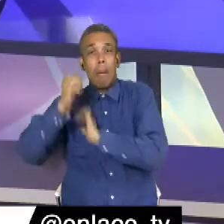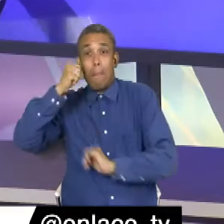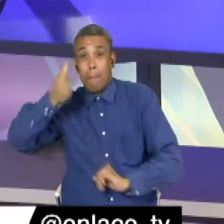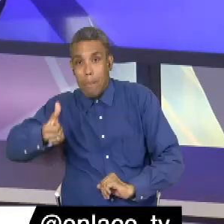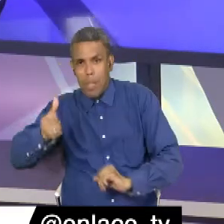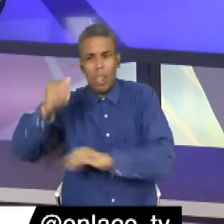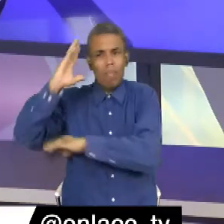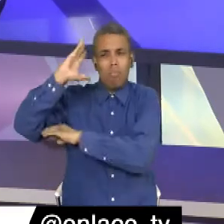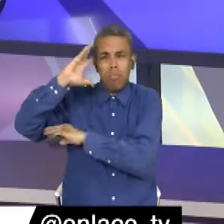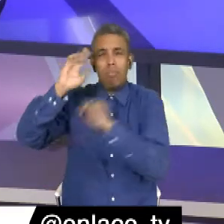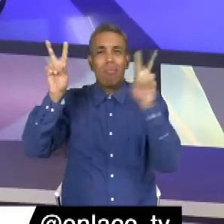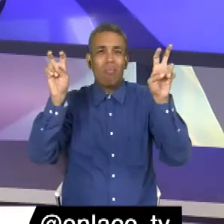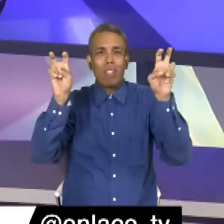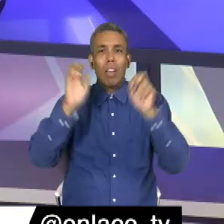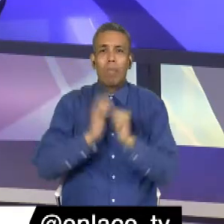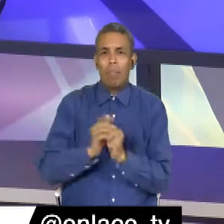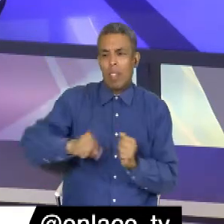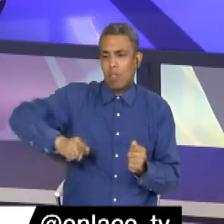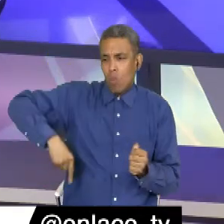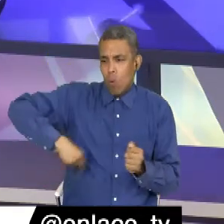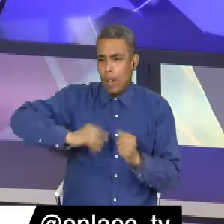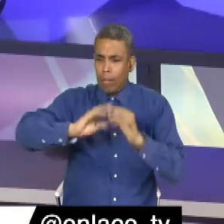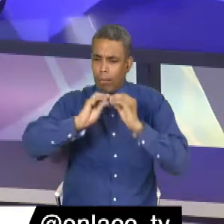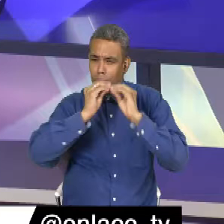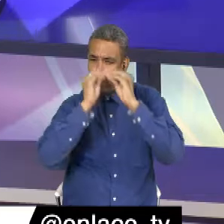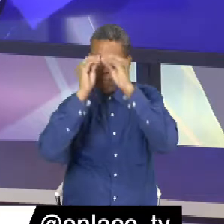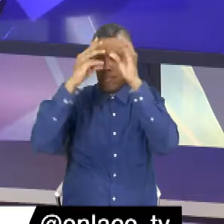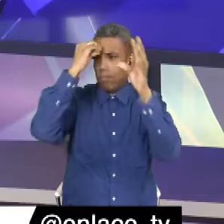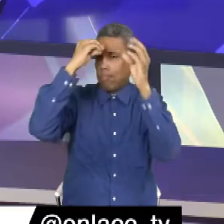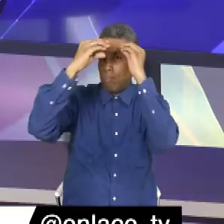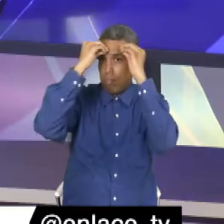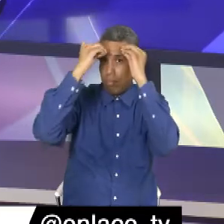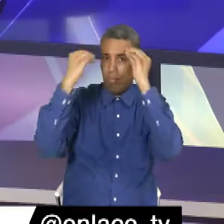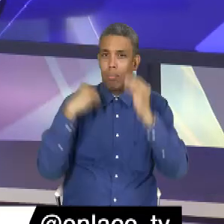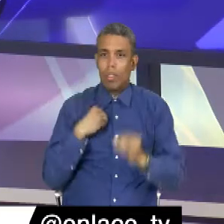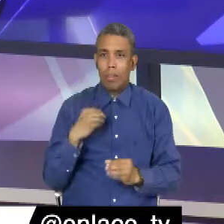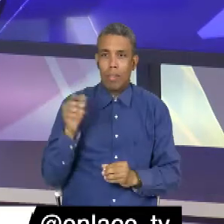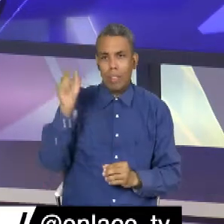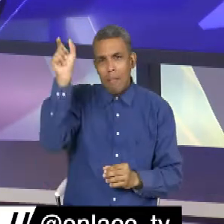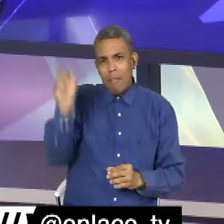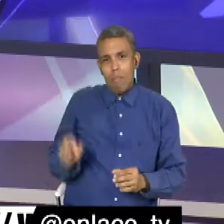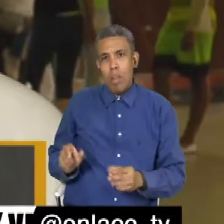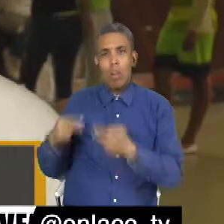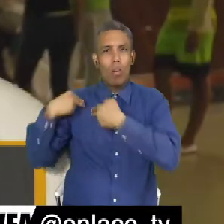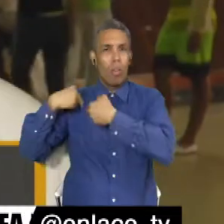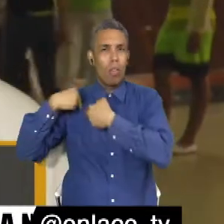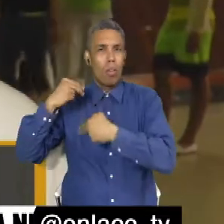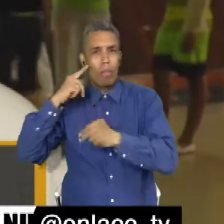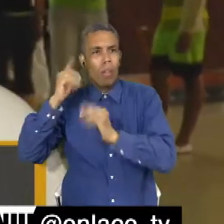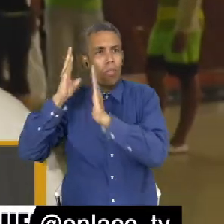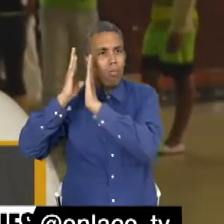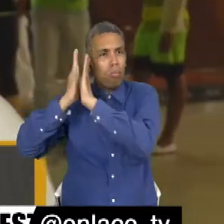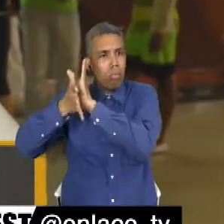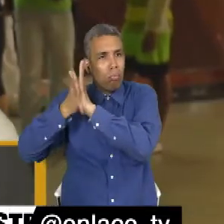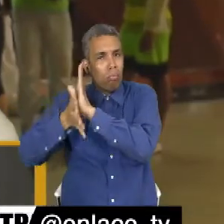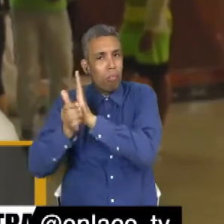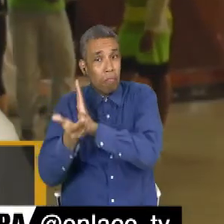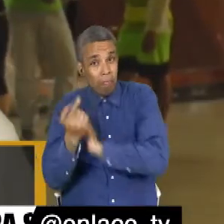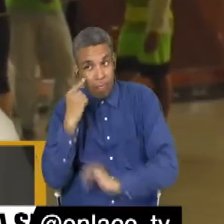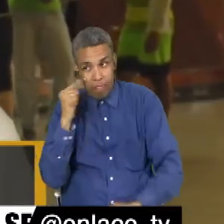sobre escuelas de dormación. Enlace Noticias dialogó con el conferencista a cargo. Vamos a hacer